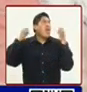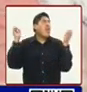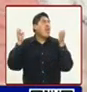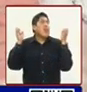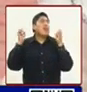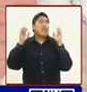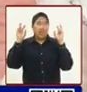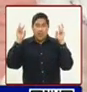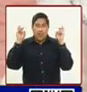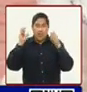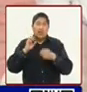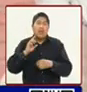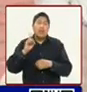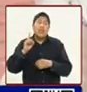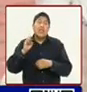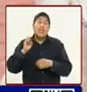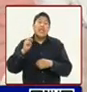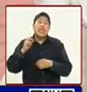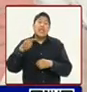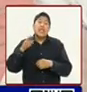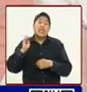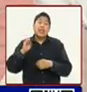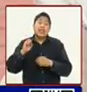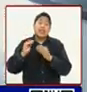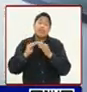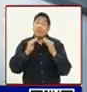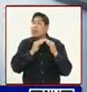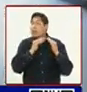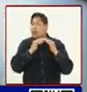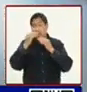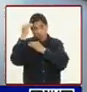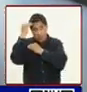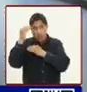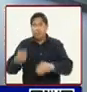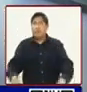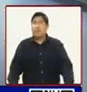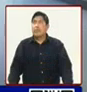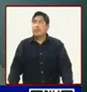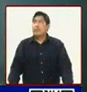por el tema del dengue en la jurisdicción de Santa Cruz de la Sierra.